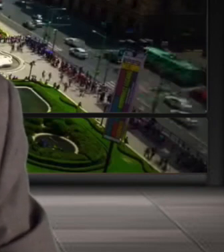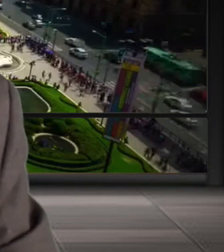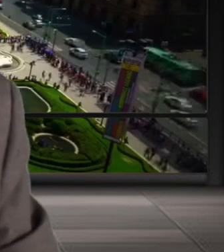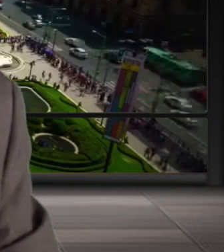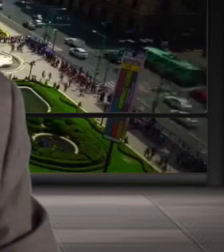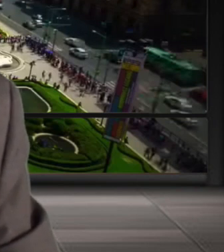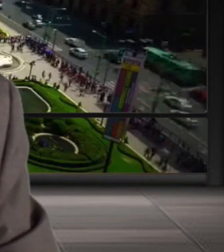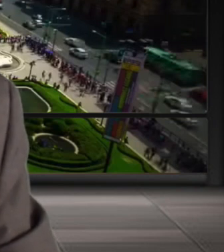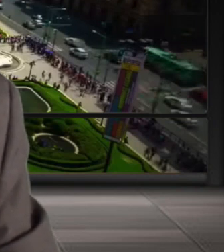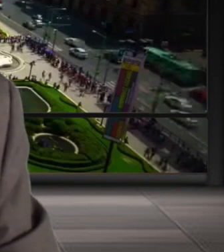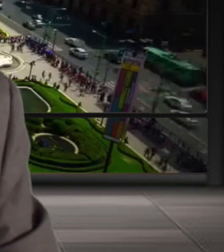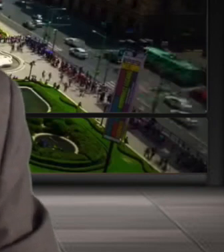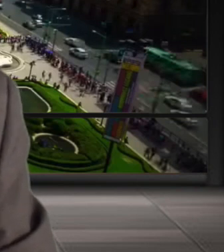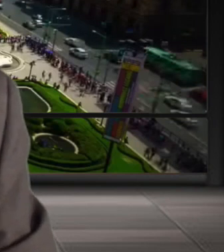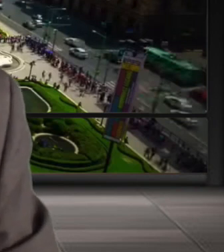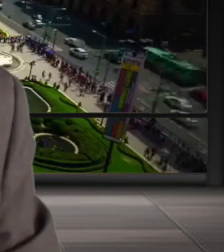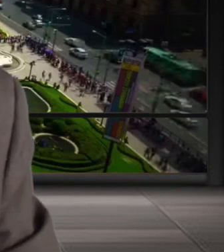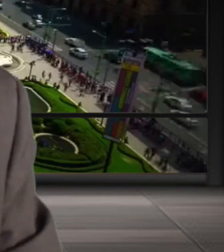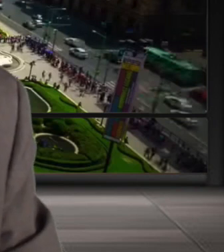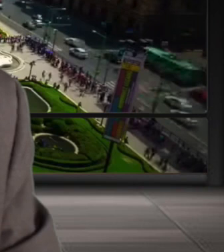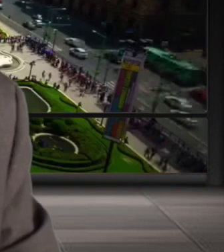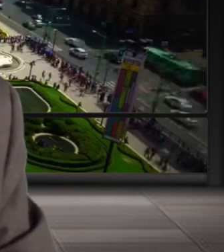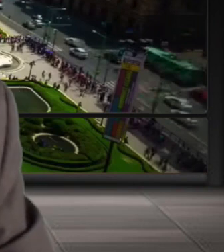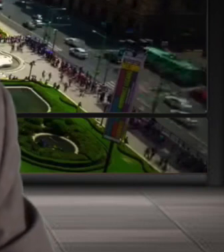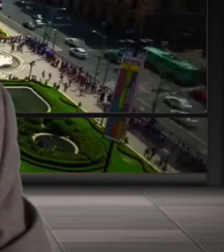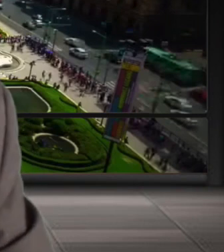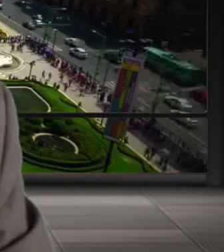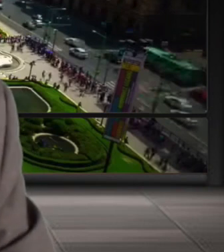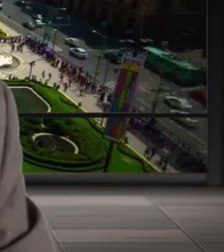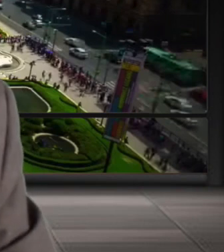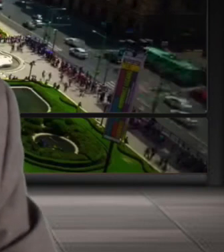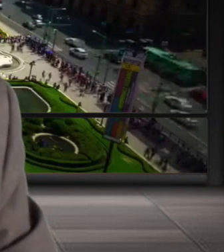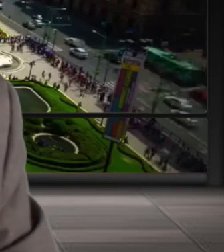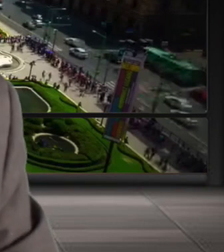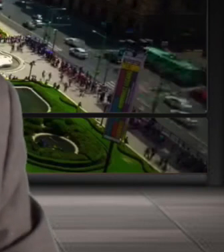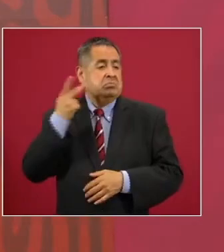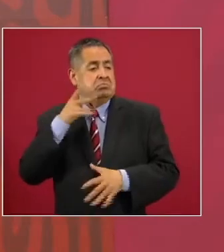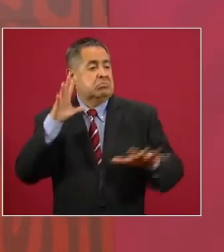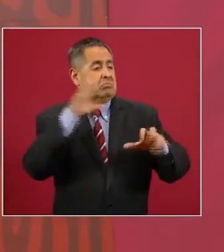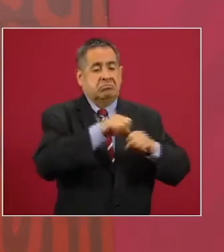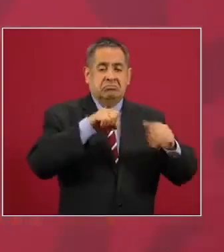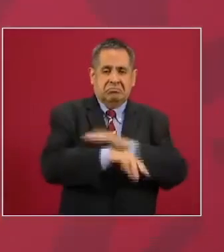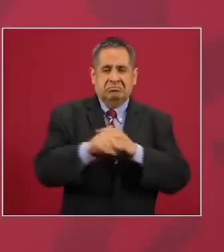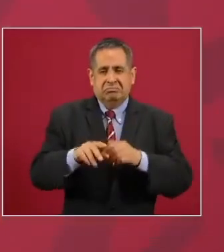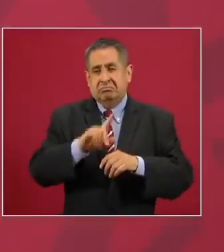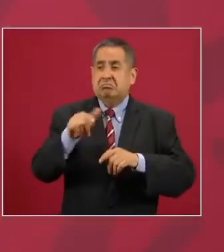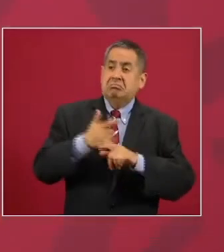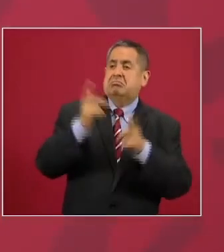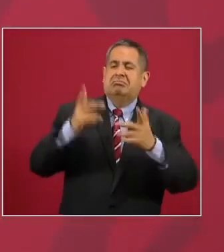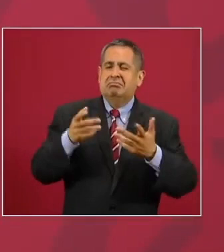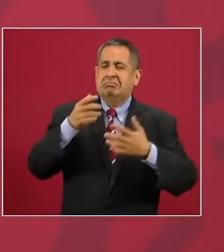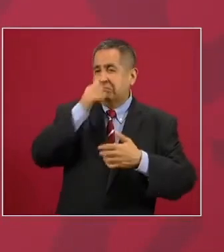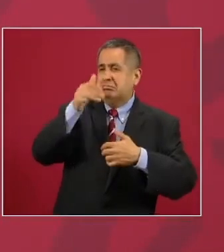acusaciones contra esas mujeres y después hace esta declaración que vale la pena que lo entendamos